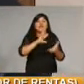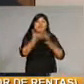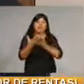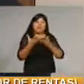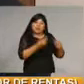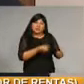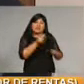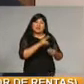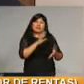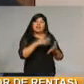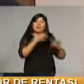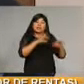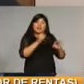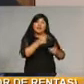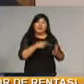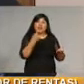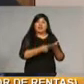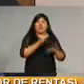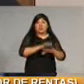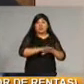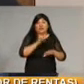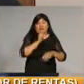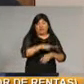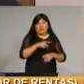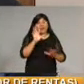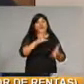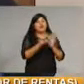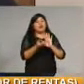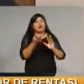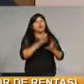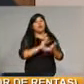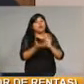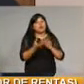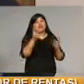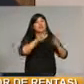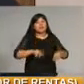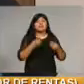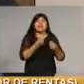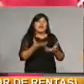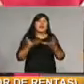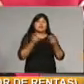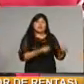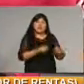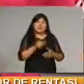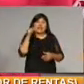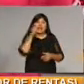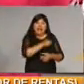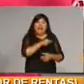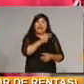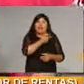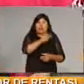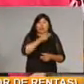responsabilidad ante esto llama no se podrá revelar analizar caso pecuario y encima le usurparon